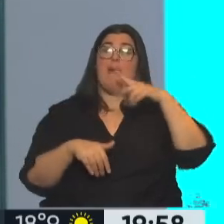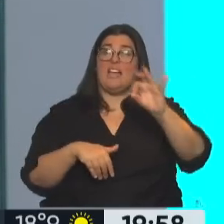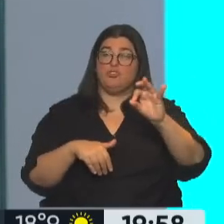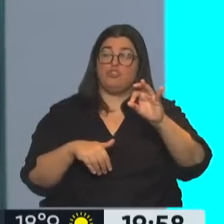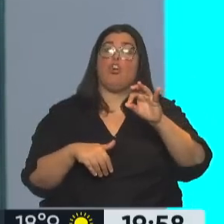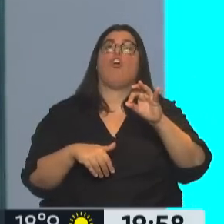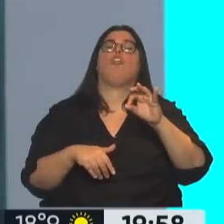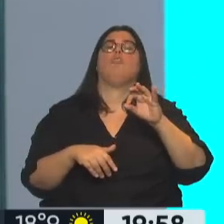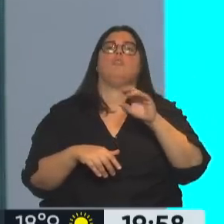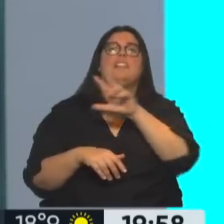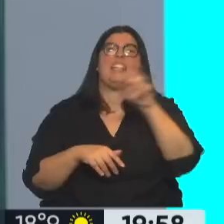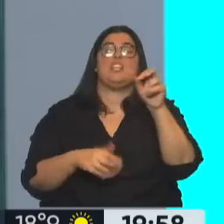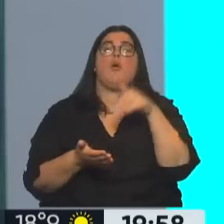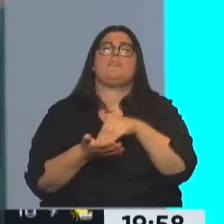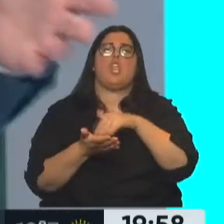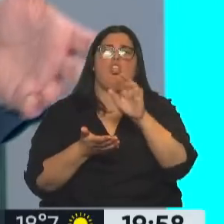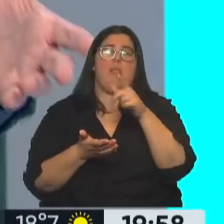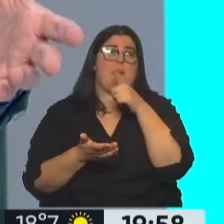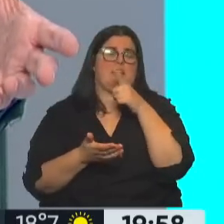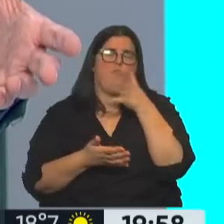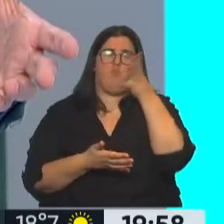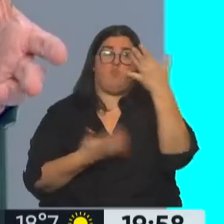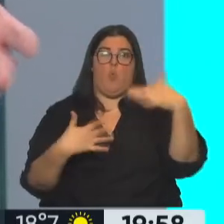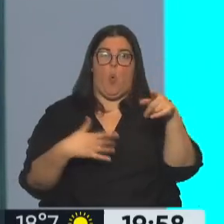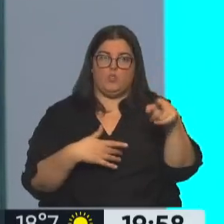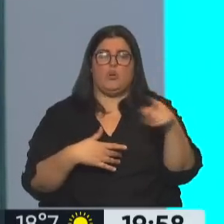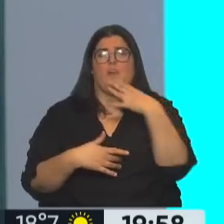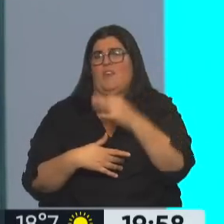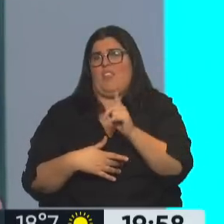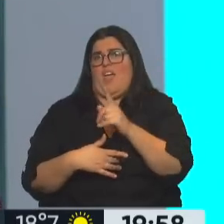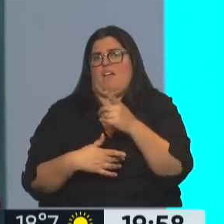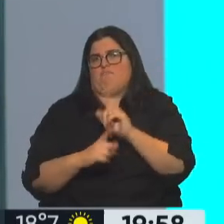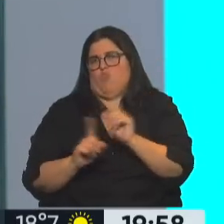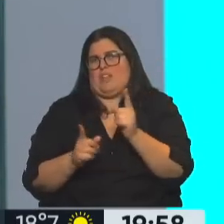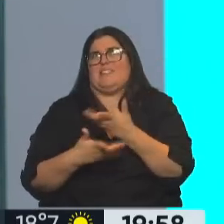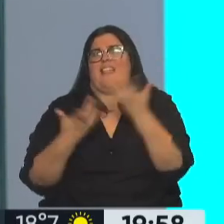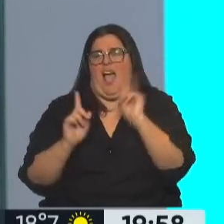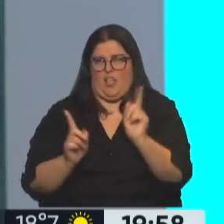un montón, es nada en relación al volumen que hay. Tenemos